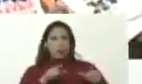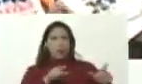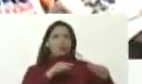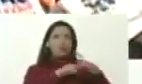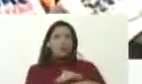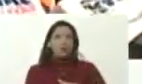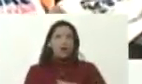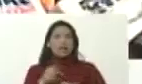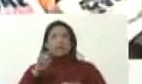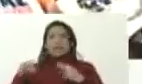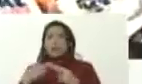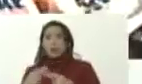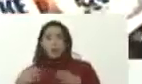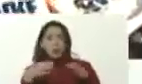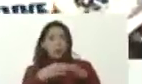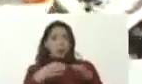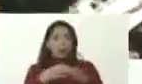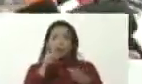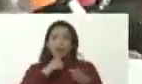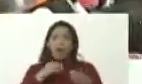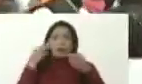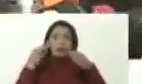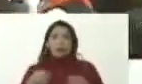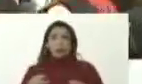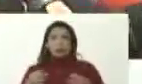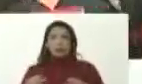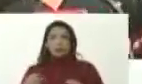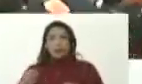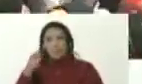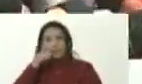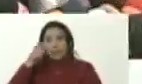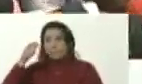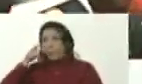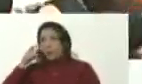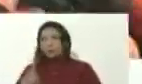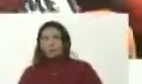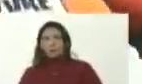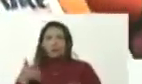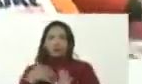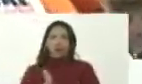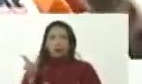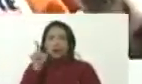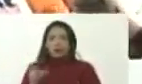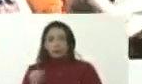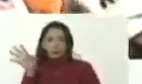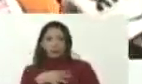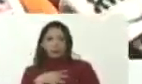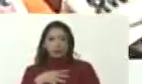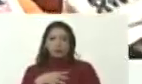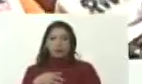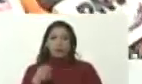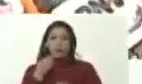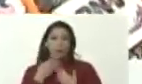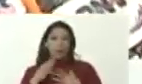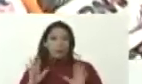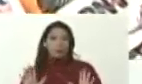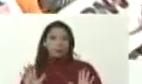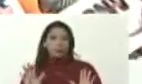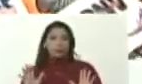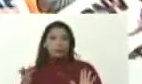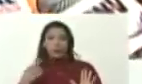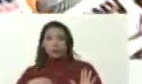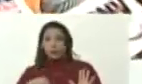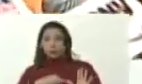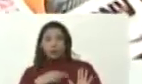Eso lo ha dicho claramente y eso se está cumpliendo. La aplicación de Operación Tenaza con respecto al Esequibo. Bueno, a nosotros nos da